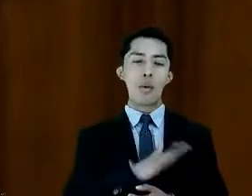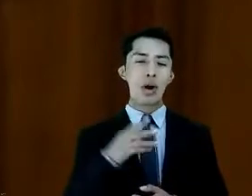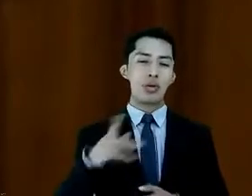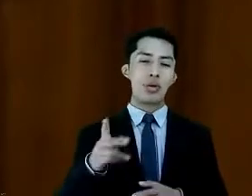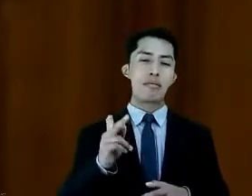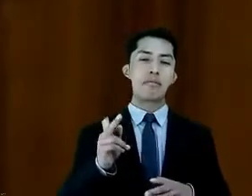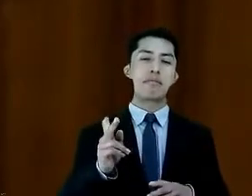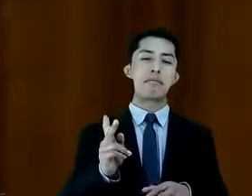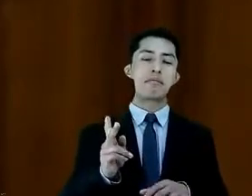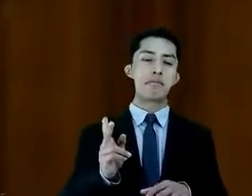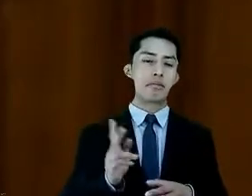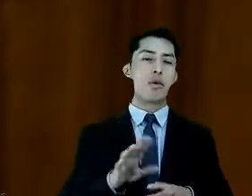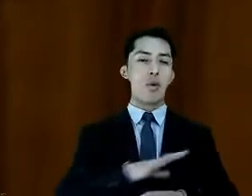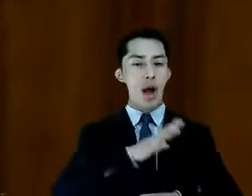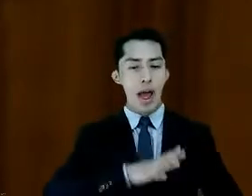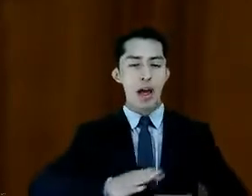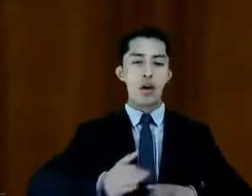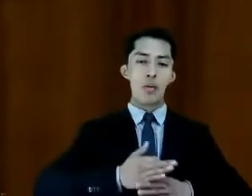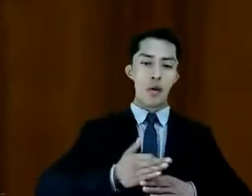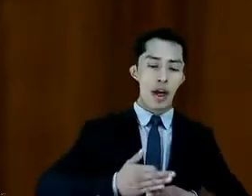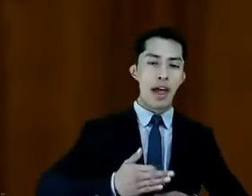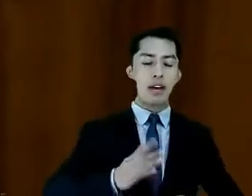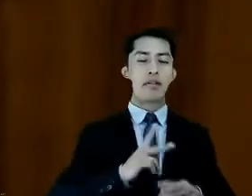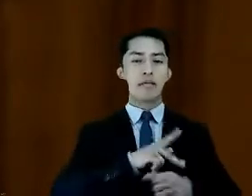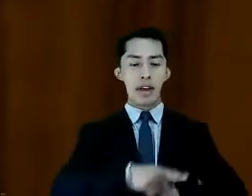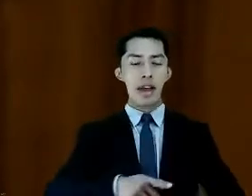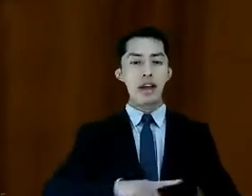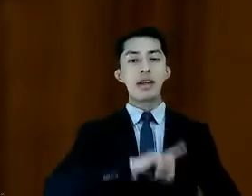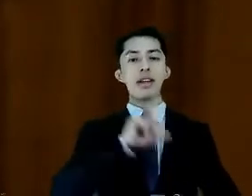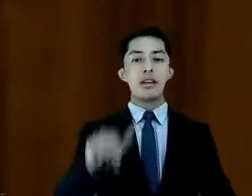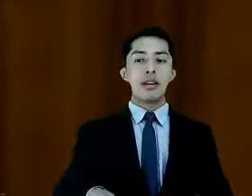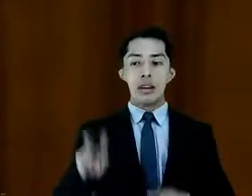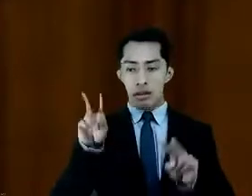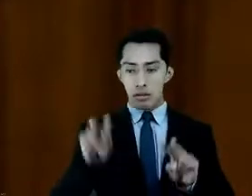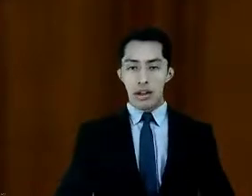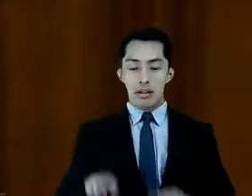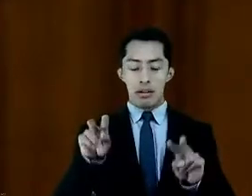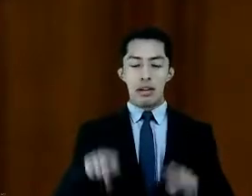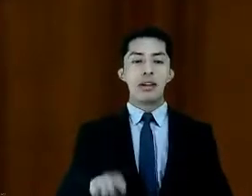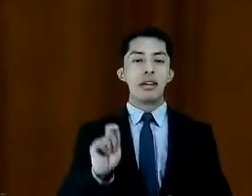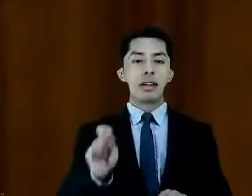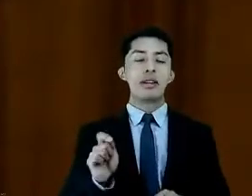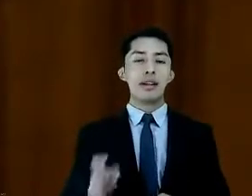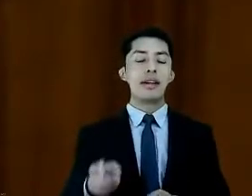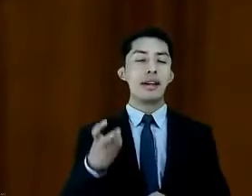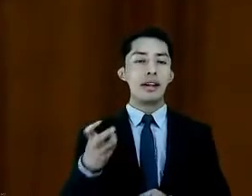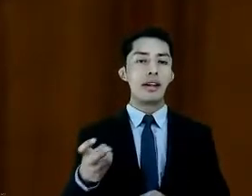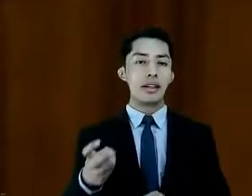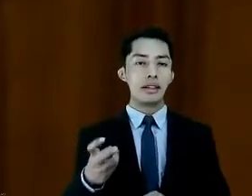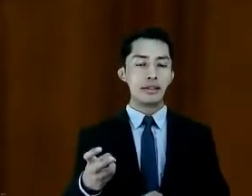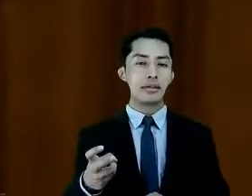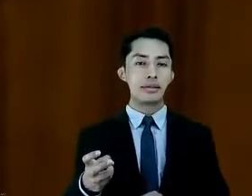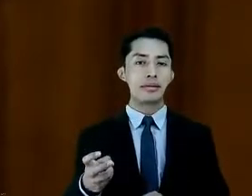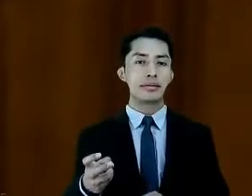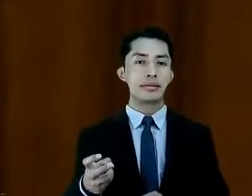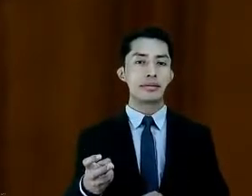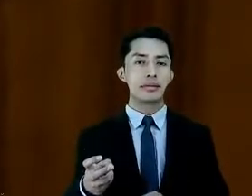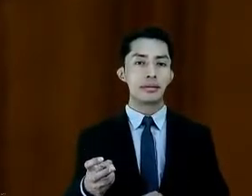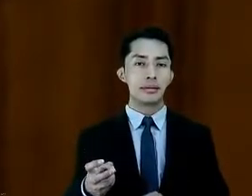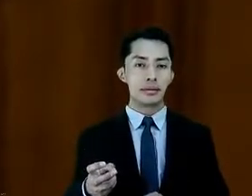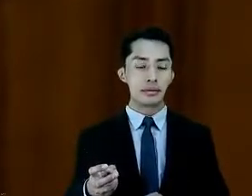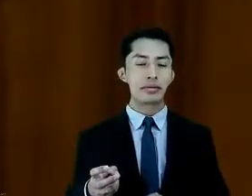de la piel, y que se tratan y que se perciben justamente